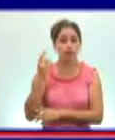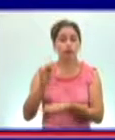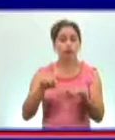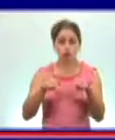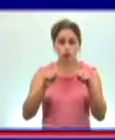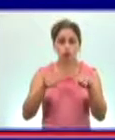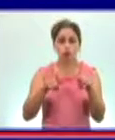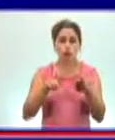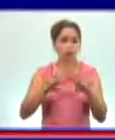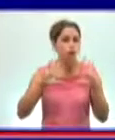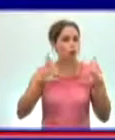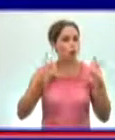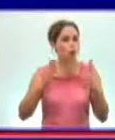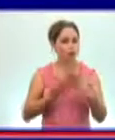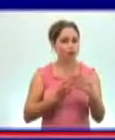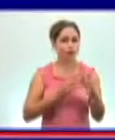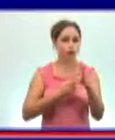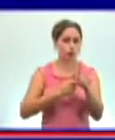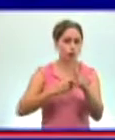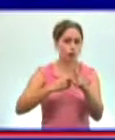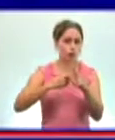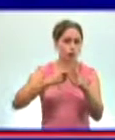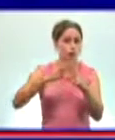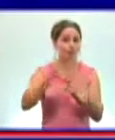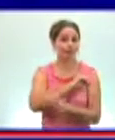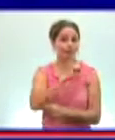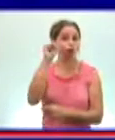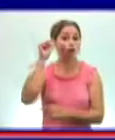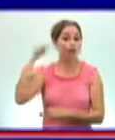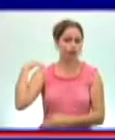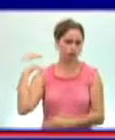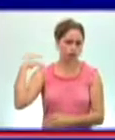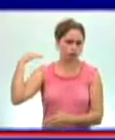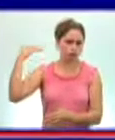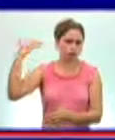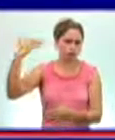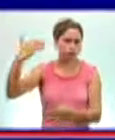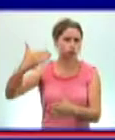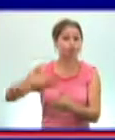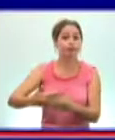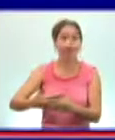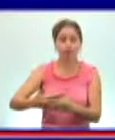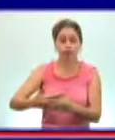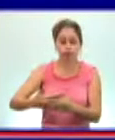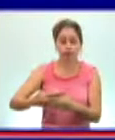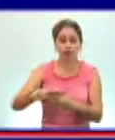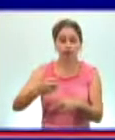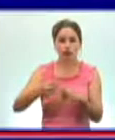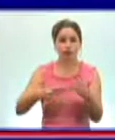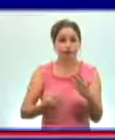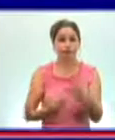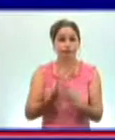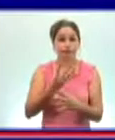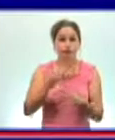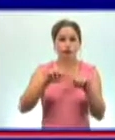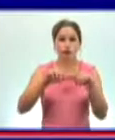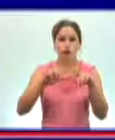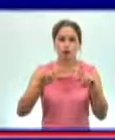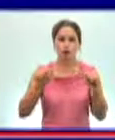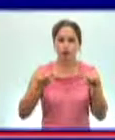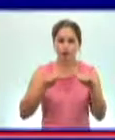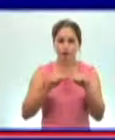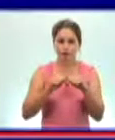han pasado por la reconfiguración del proceso independentista y se han convertido en estandares,